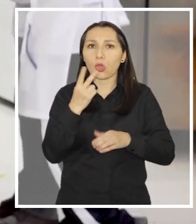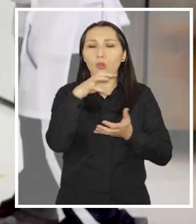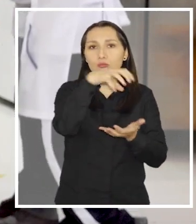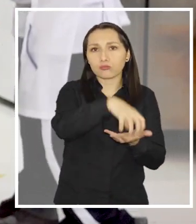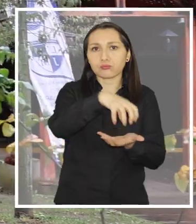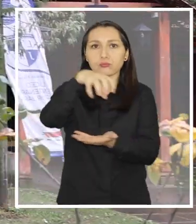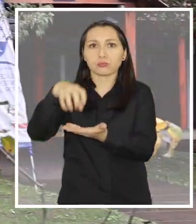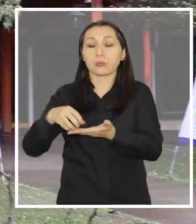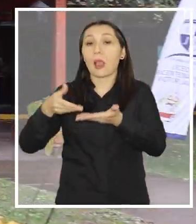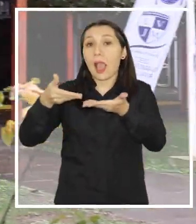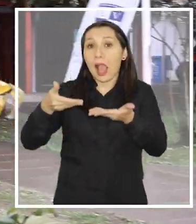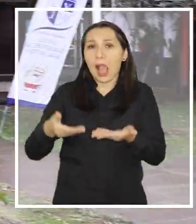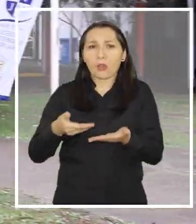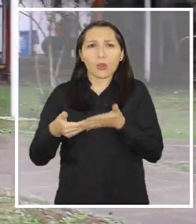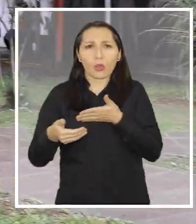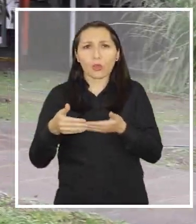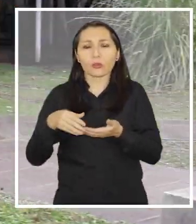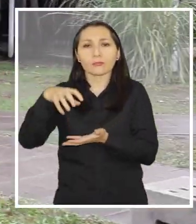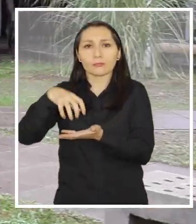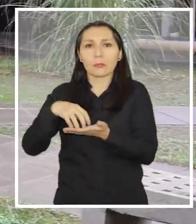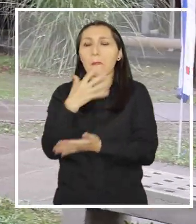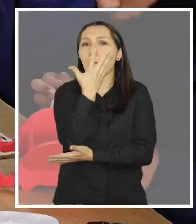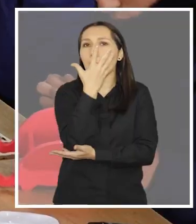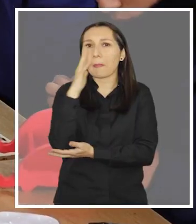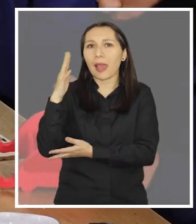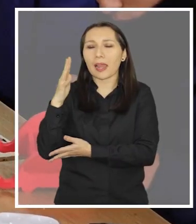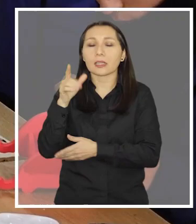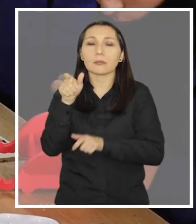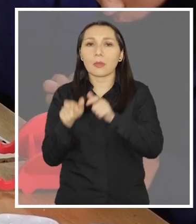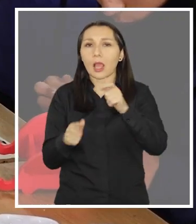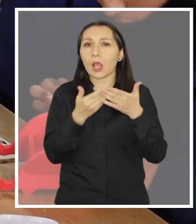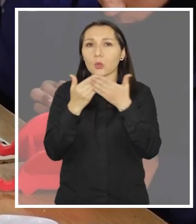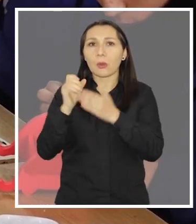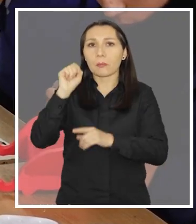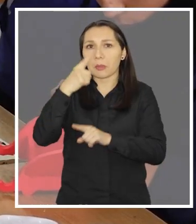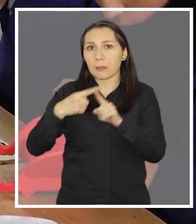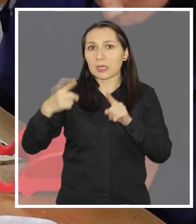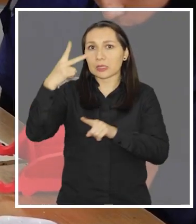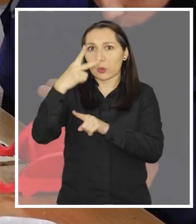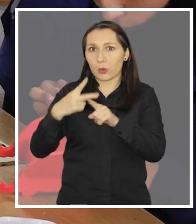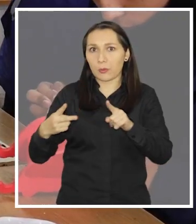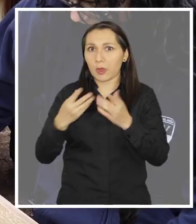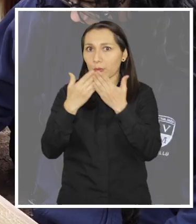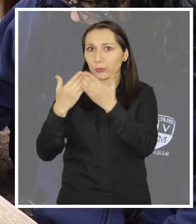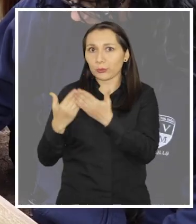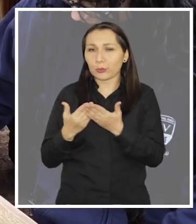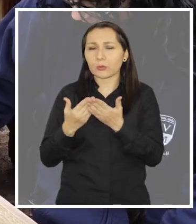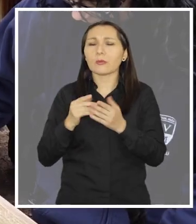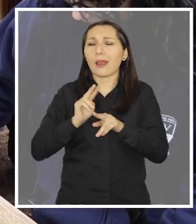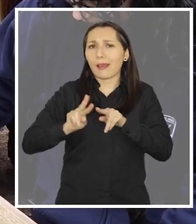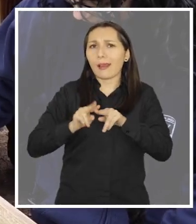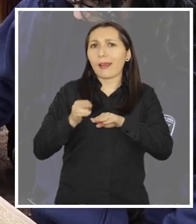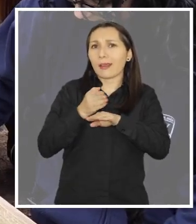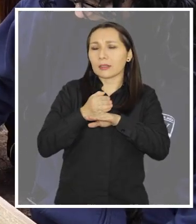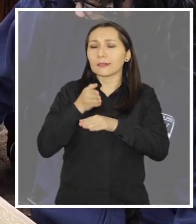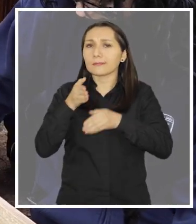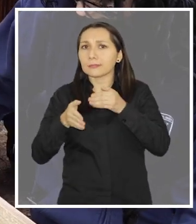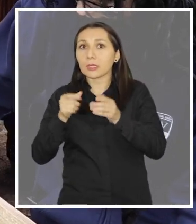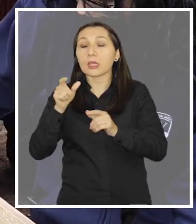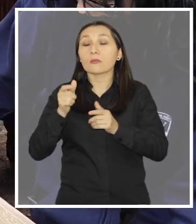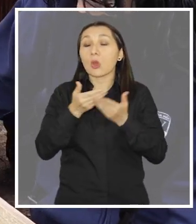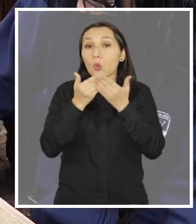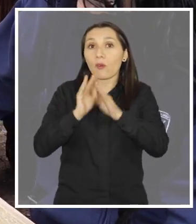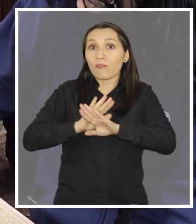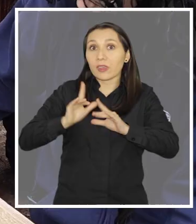dos locales. Actualmente nos encontramos en el local parque, donde se encuentran los alumnos de primero y segundo medio. A través de un estudio realizado a los alumnos